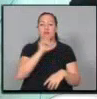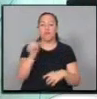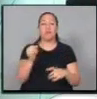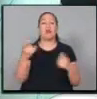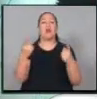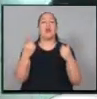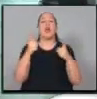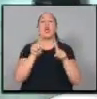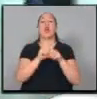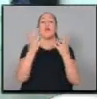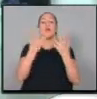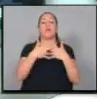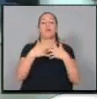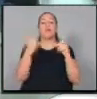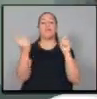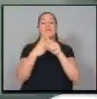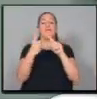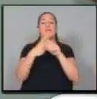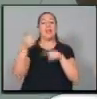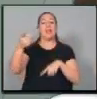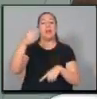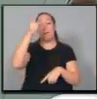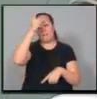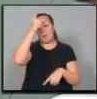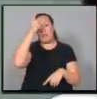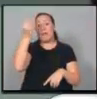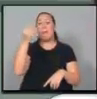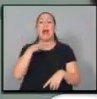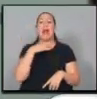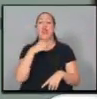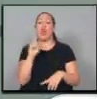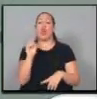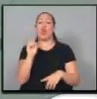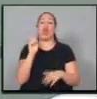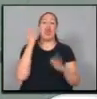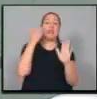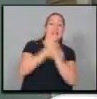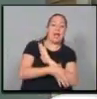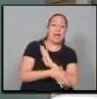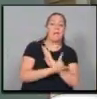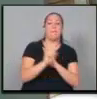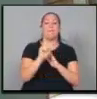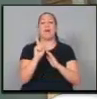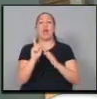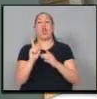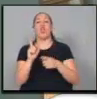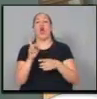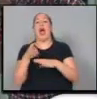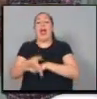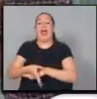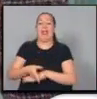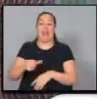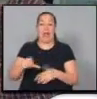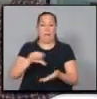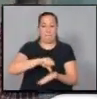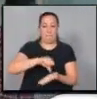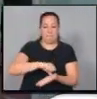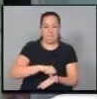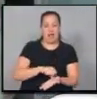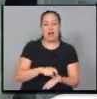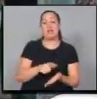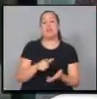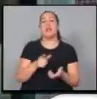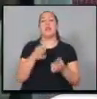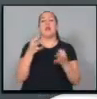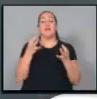y así evitar que delincuentes puedan ingresar al país o puedan huir también, ¿no? Puedan salir. Compartir información con una base online